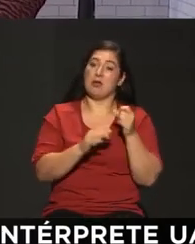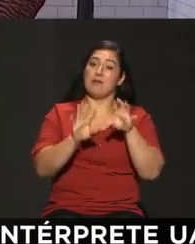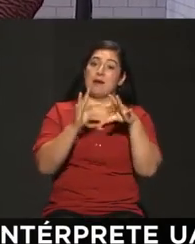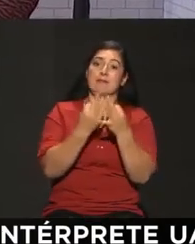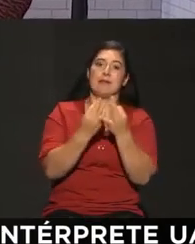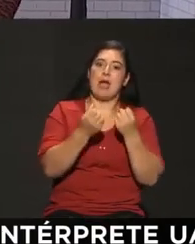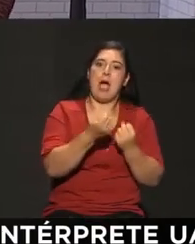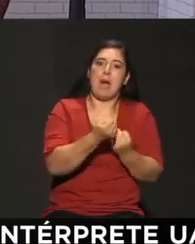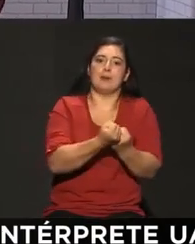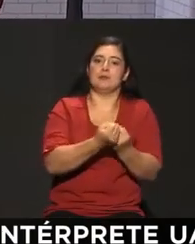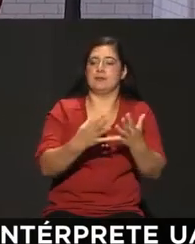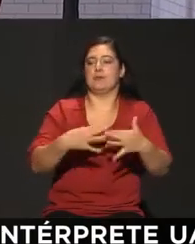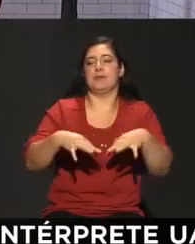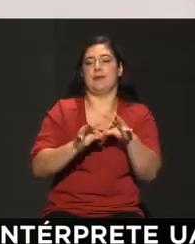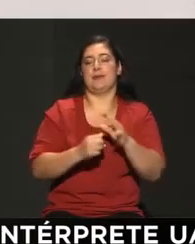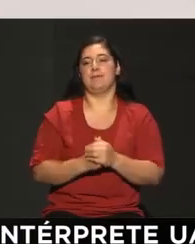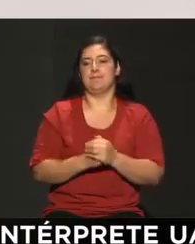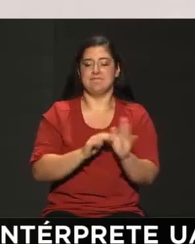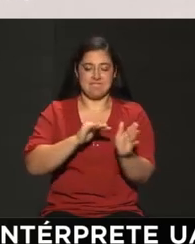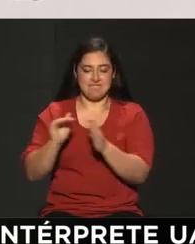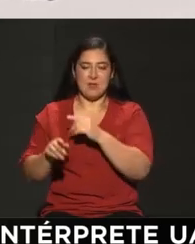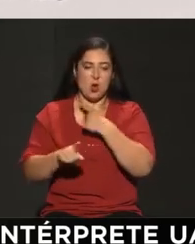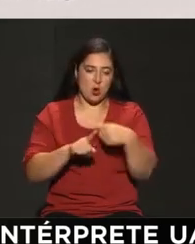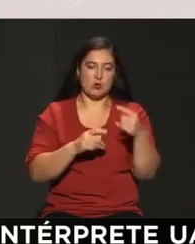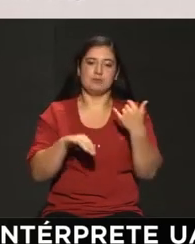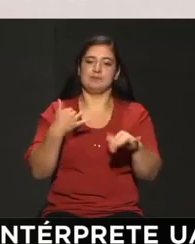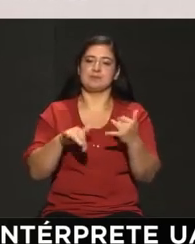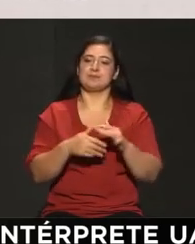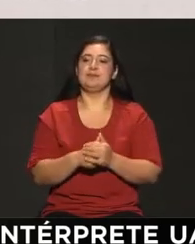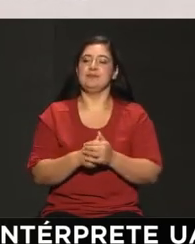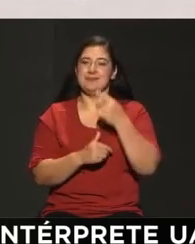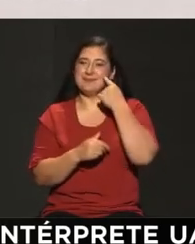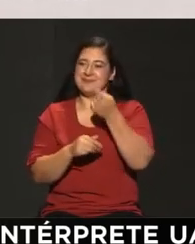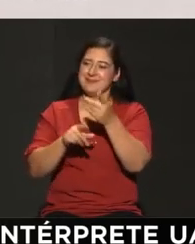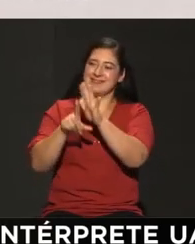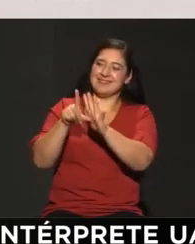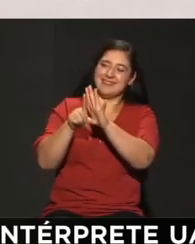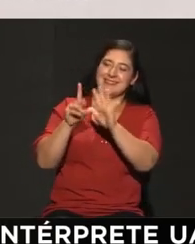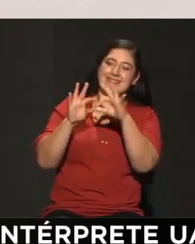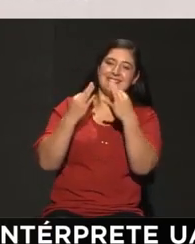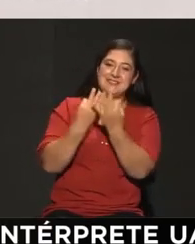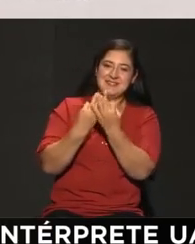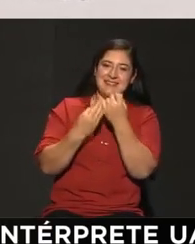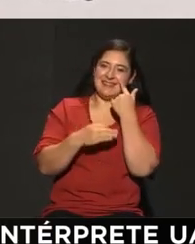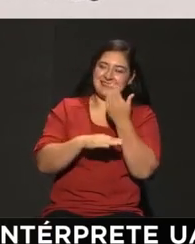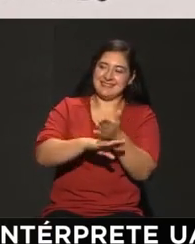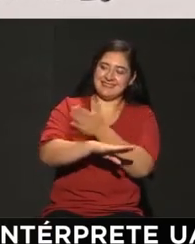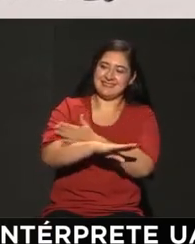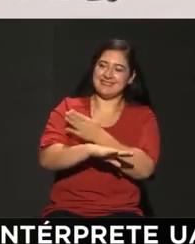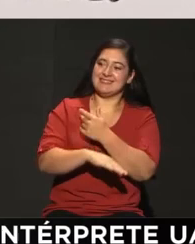es fundamental. Bueno, vamos a cambiar de juego. Veíamos con la familia del video anterior y los profes que